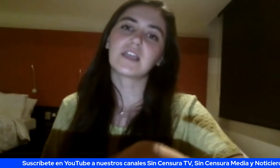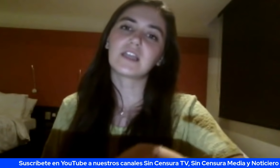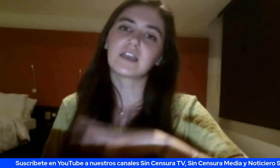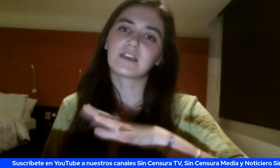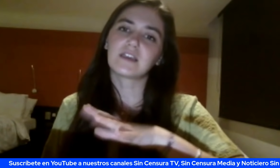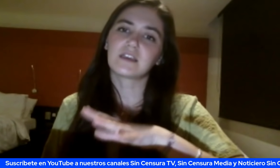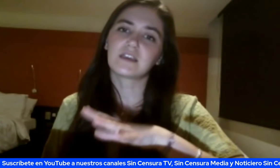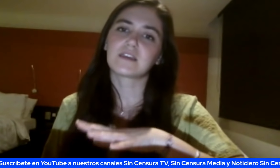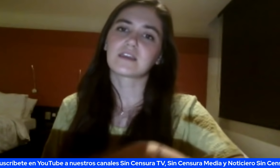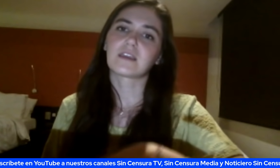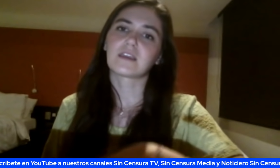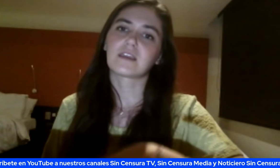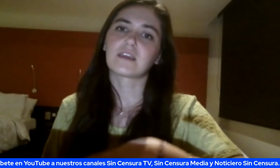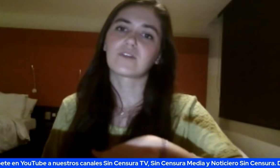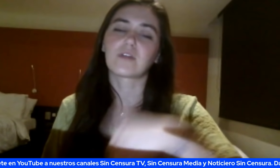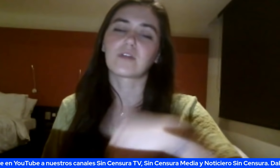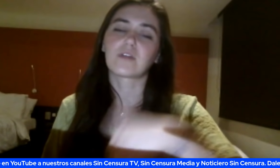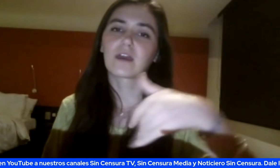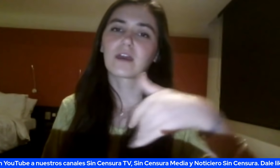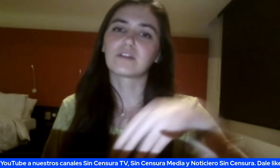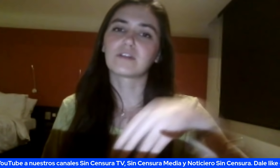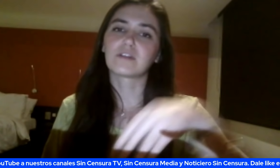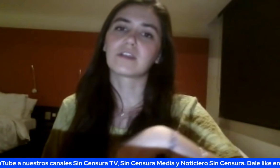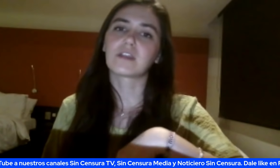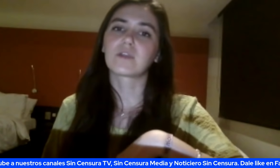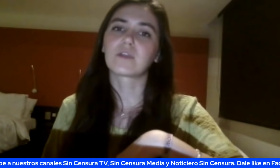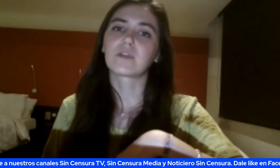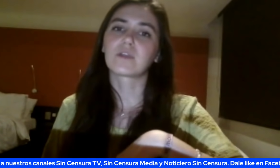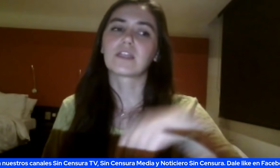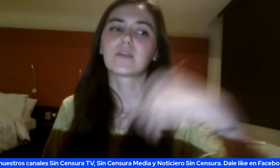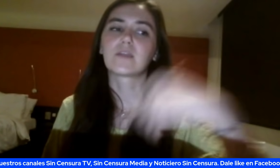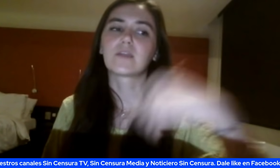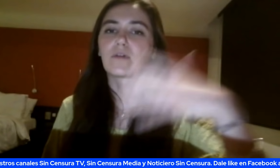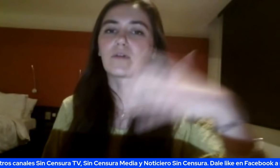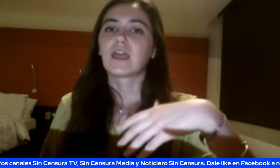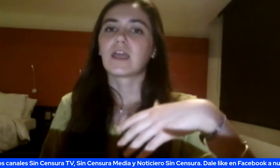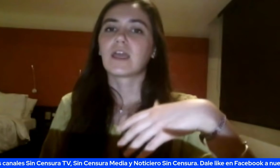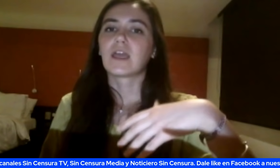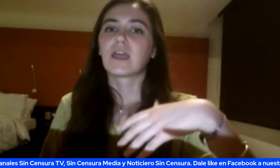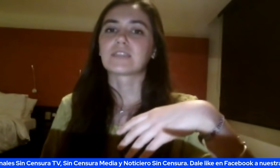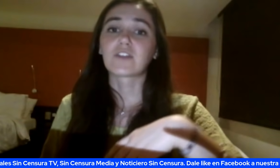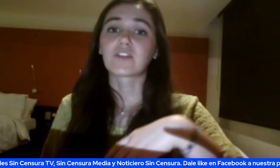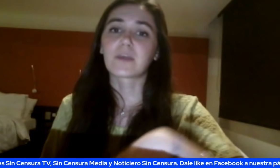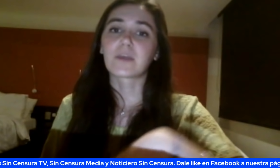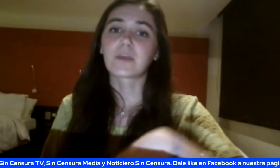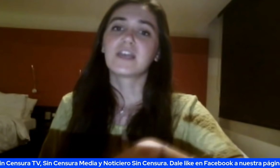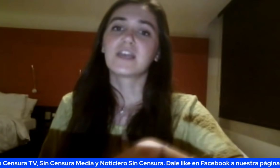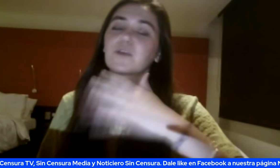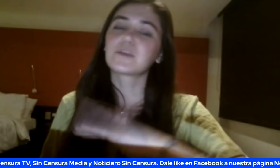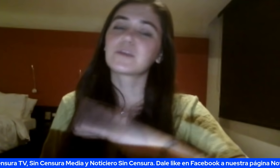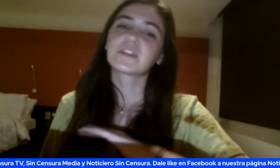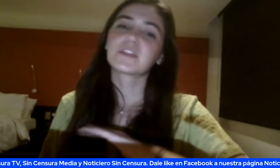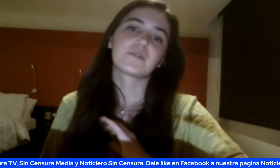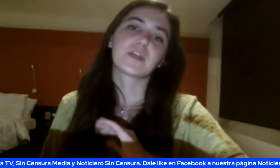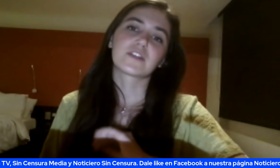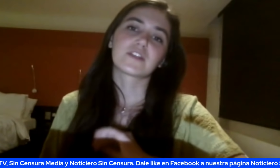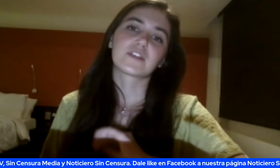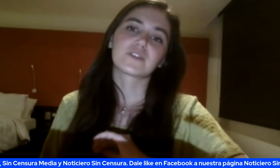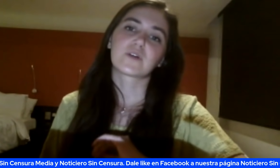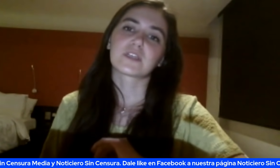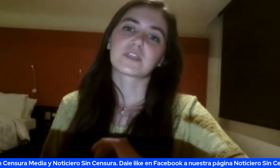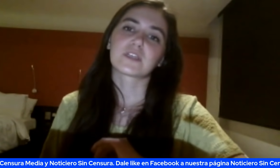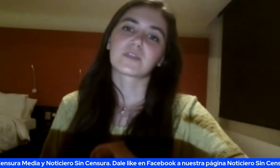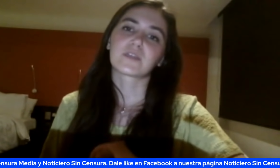el INE, todavía ahorita tienen ese poder en el INE, pero antes era todavía más, seguramente también hubieran